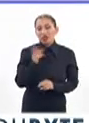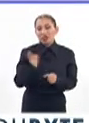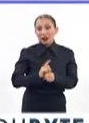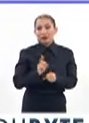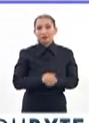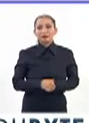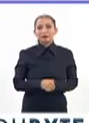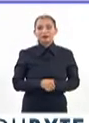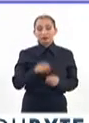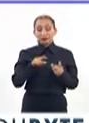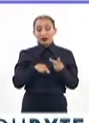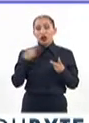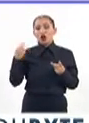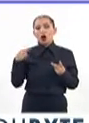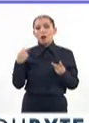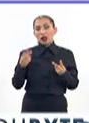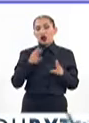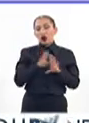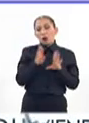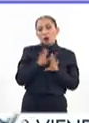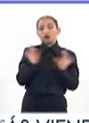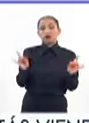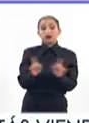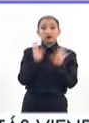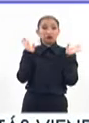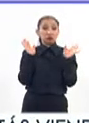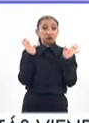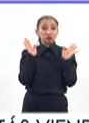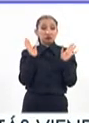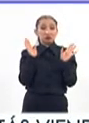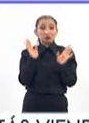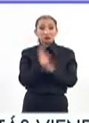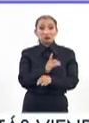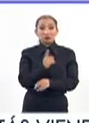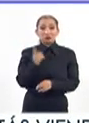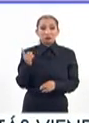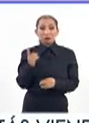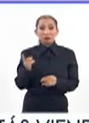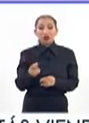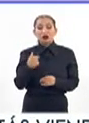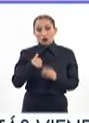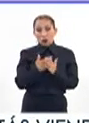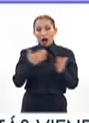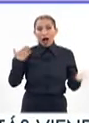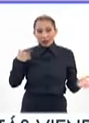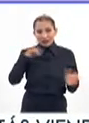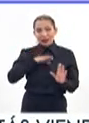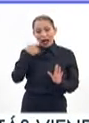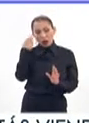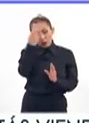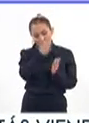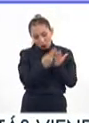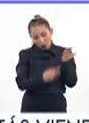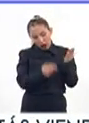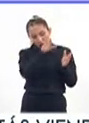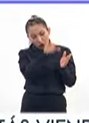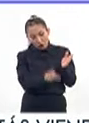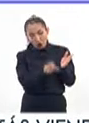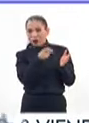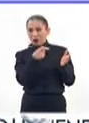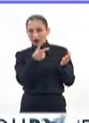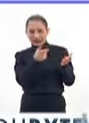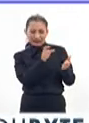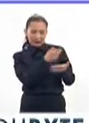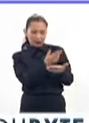días. Y el nombre, pues fue un poco una casualidad porque yo ya tenía como el personaje dibujado